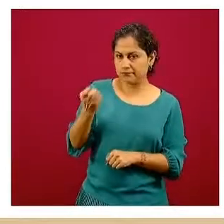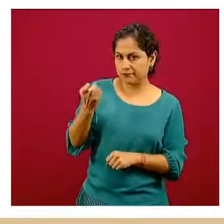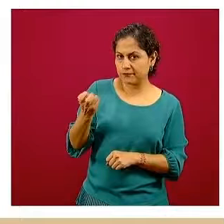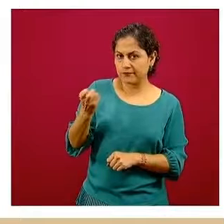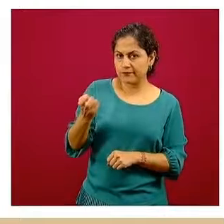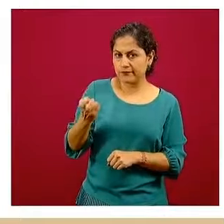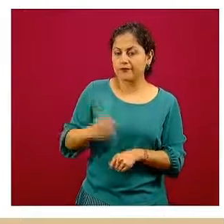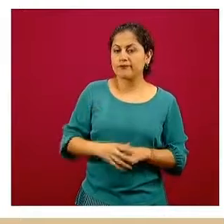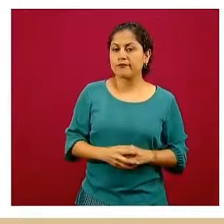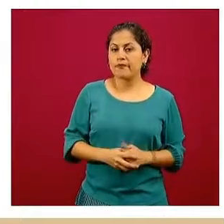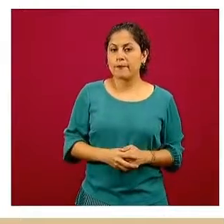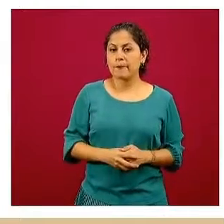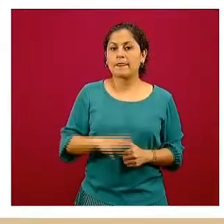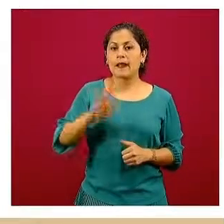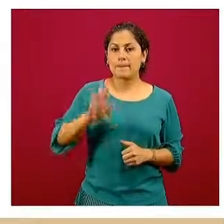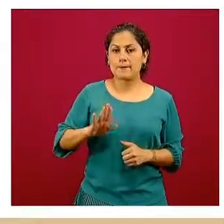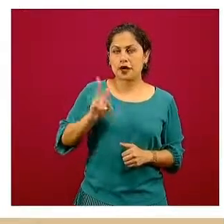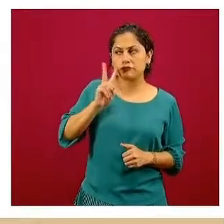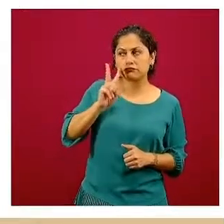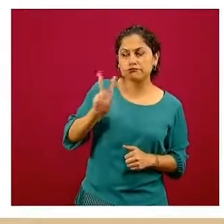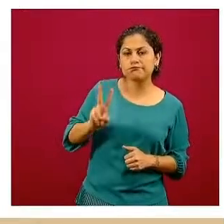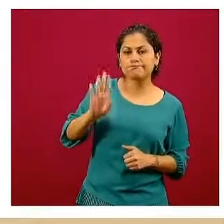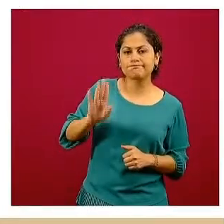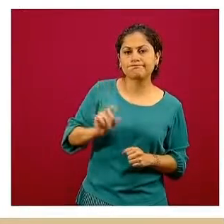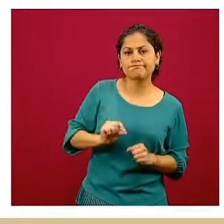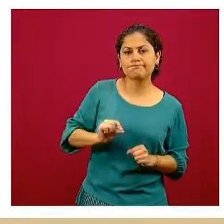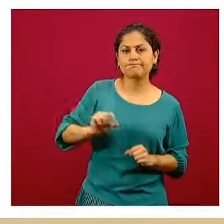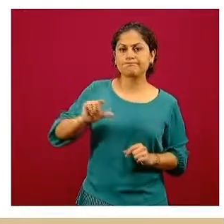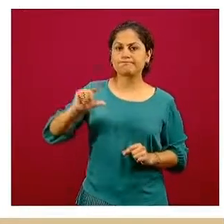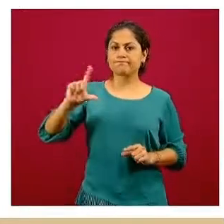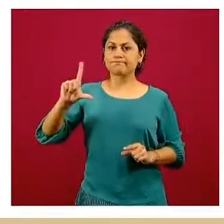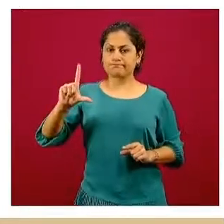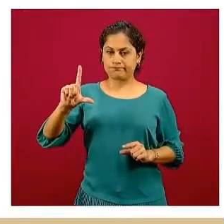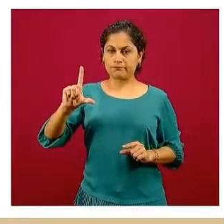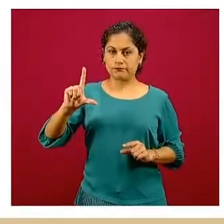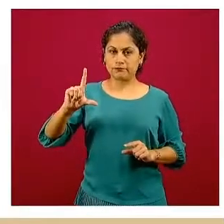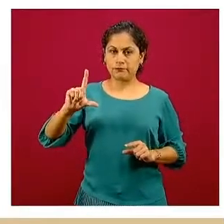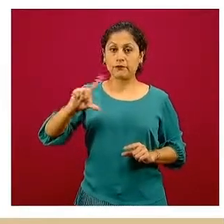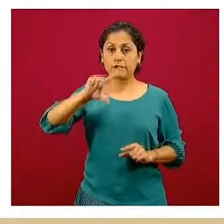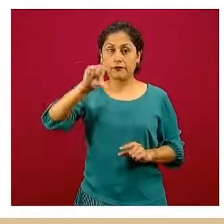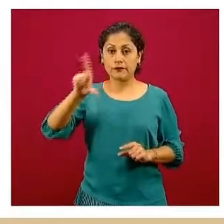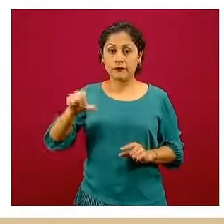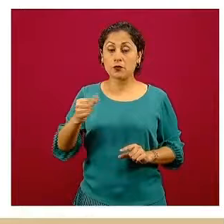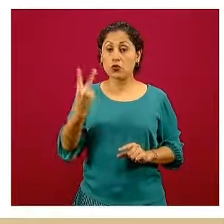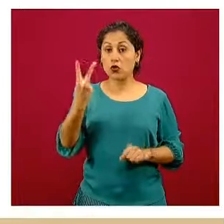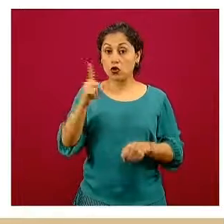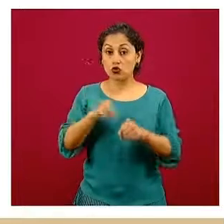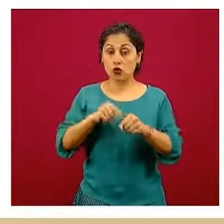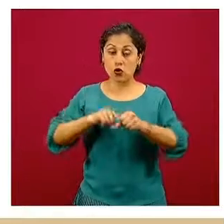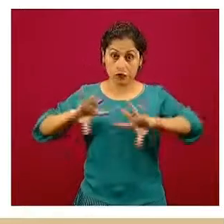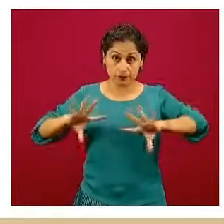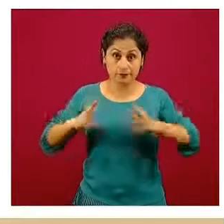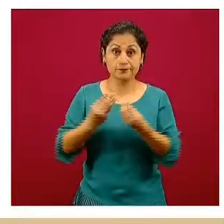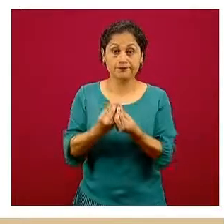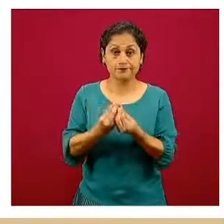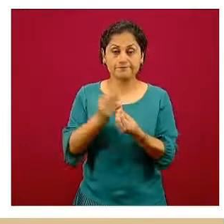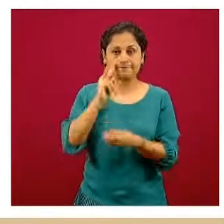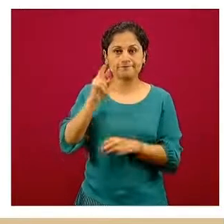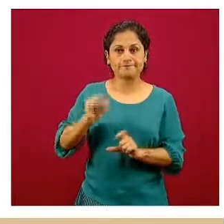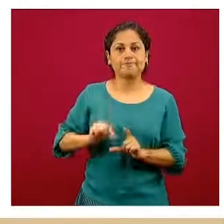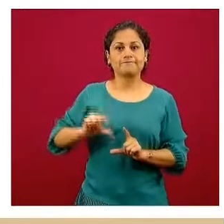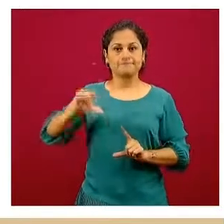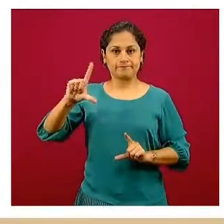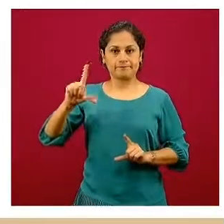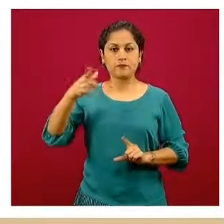una tendencia ascendente clara cuando sumamos los dos grupos de colores. Sin embargo, recordemos